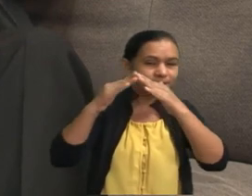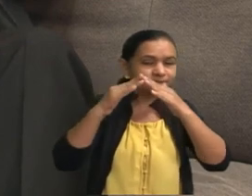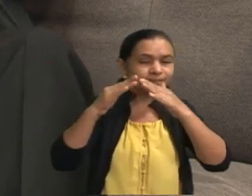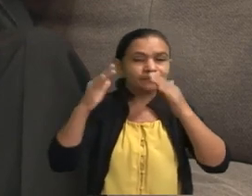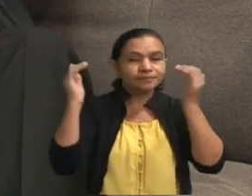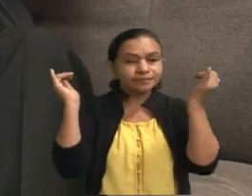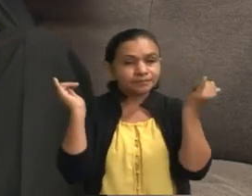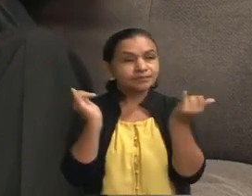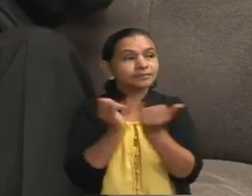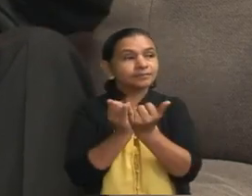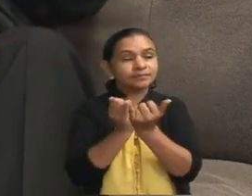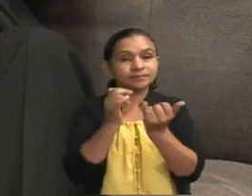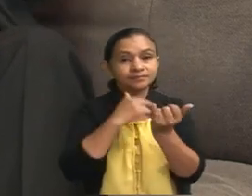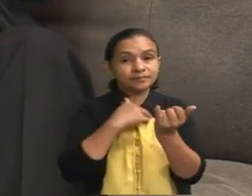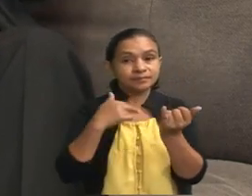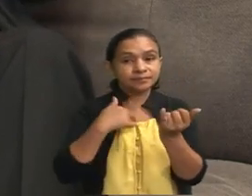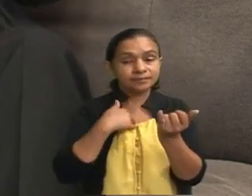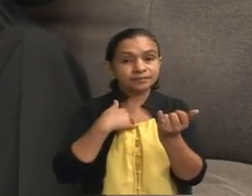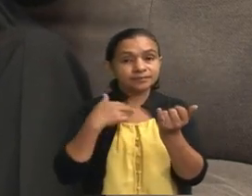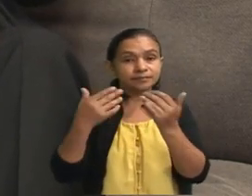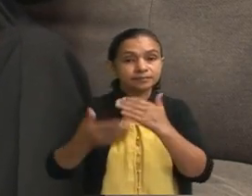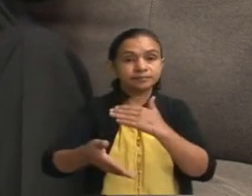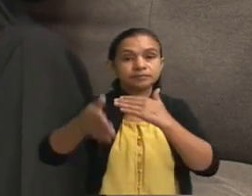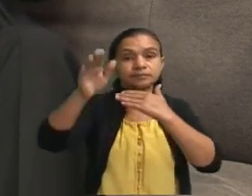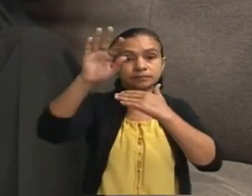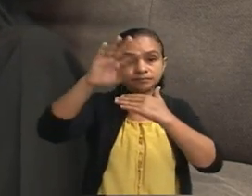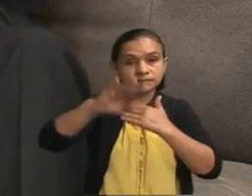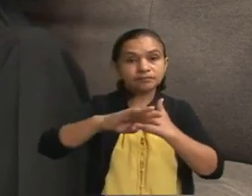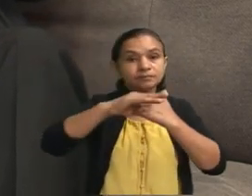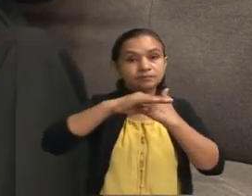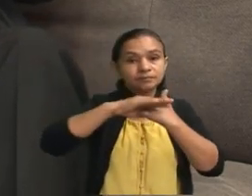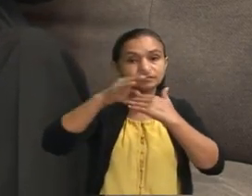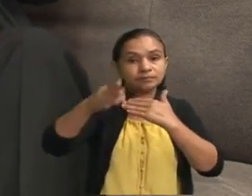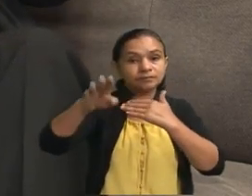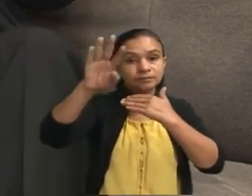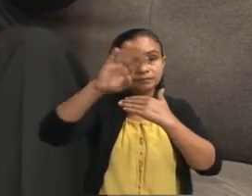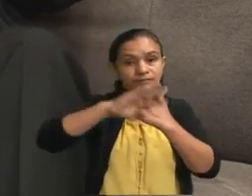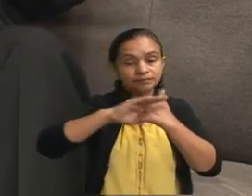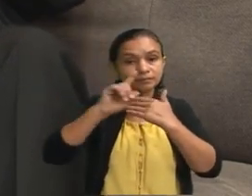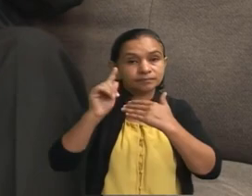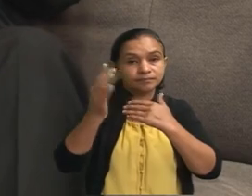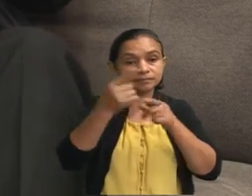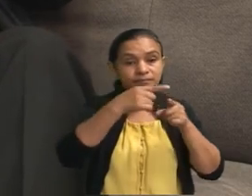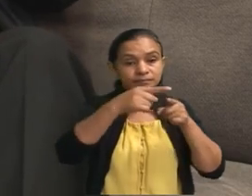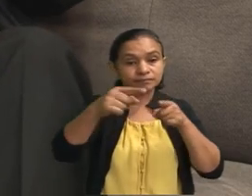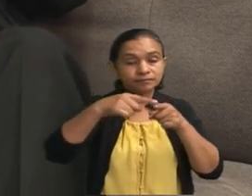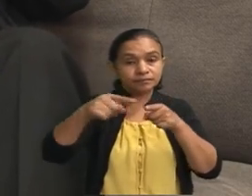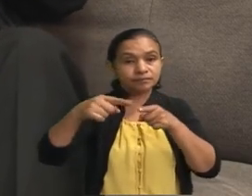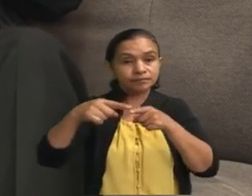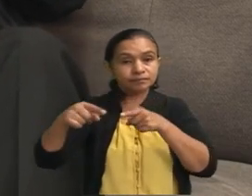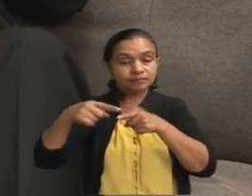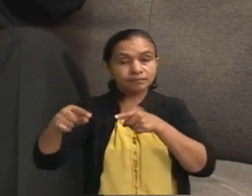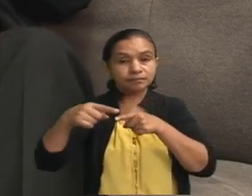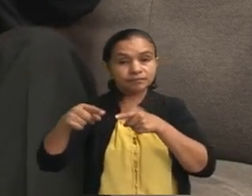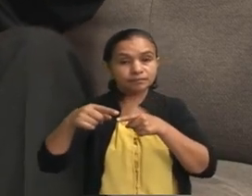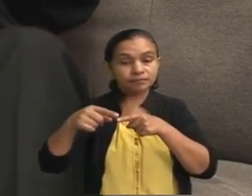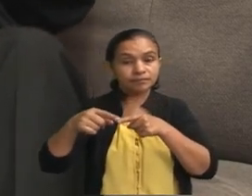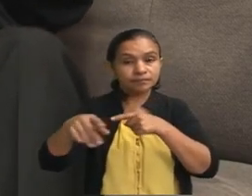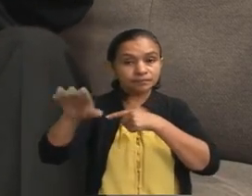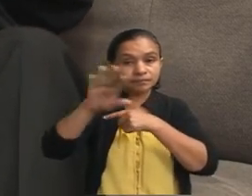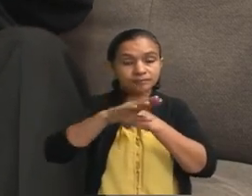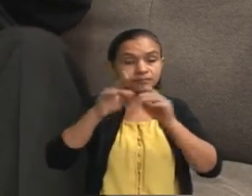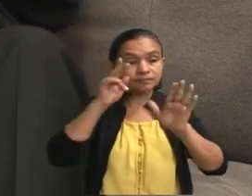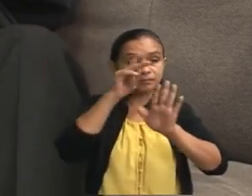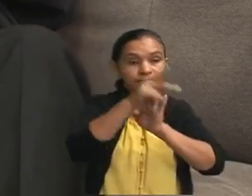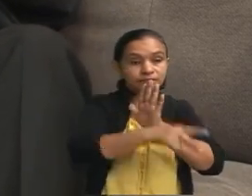mismo tiempo que va a provocar un tsunami, también está afectando a todos los municipios del Pacífico de varios